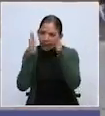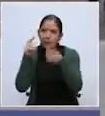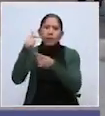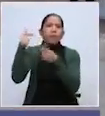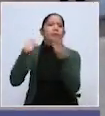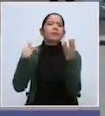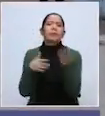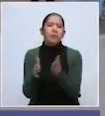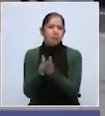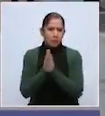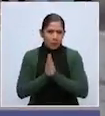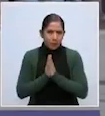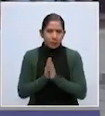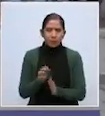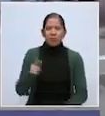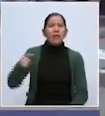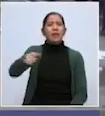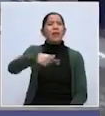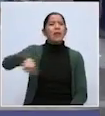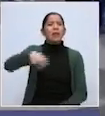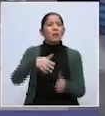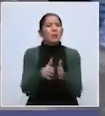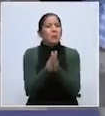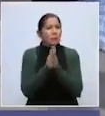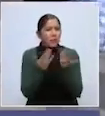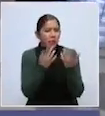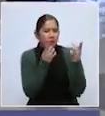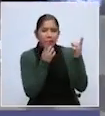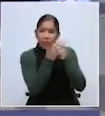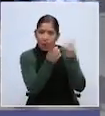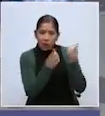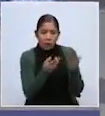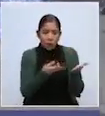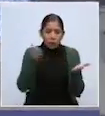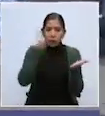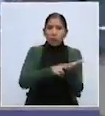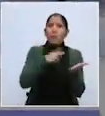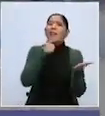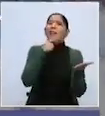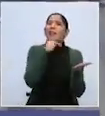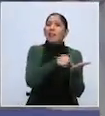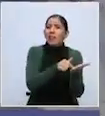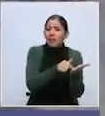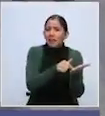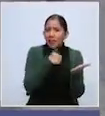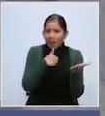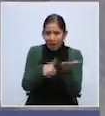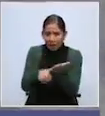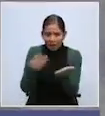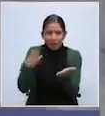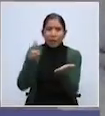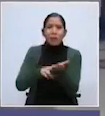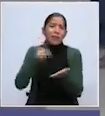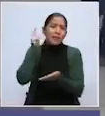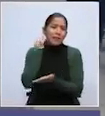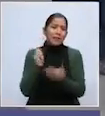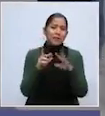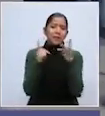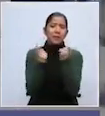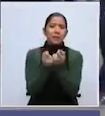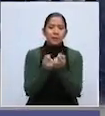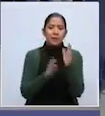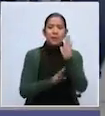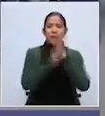atravesando. Señalar que esta solicitud al diálogo fue firmada por el secretario departamental de Desarrollo Económico,